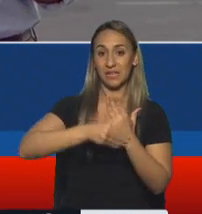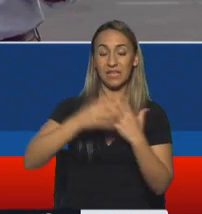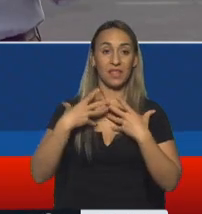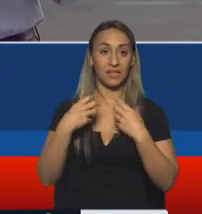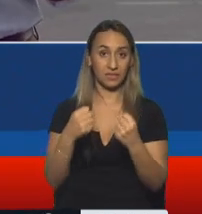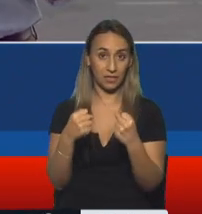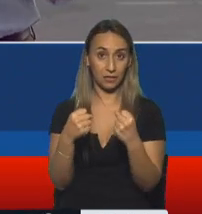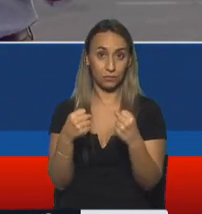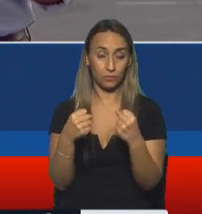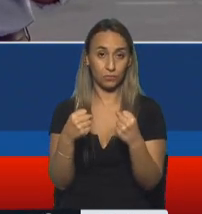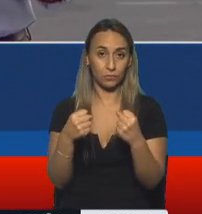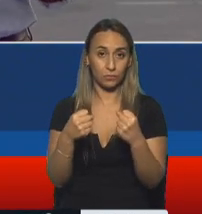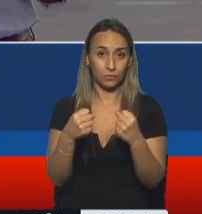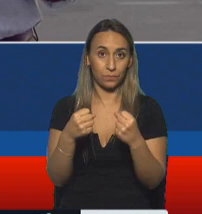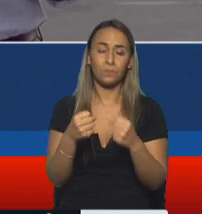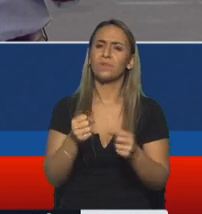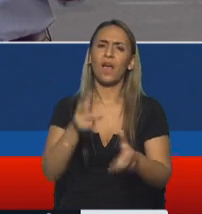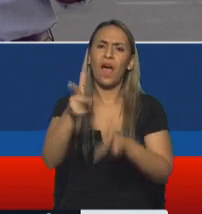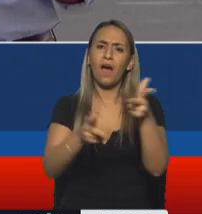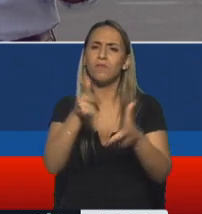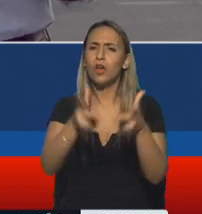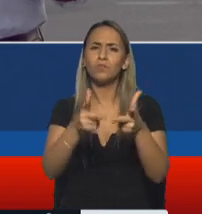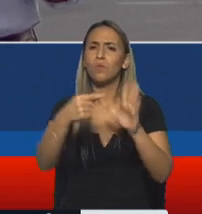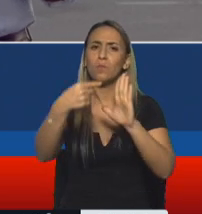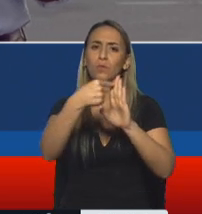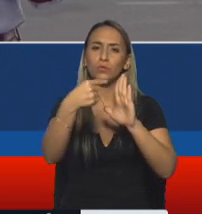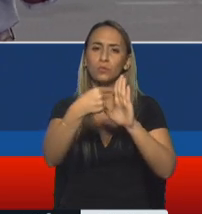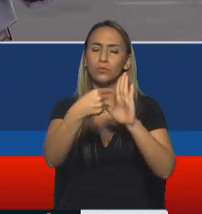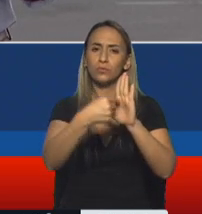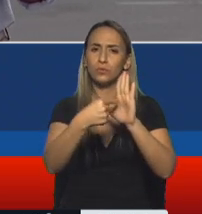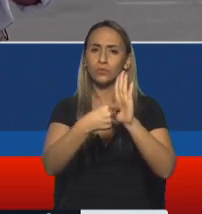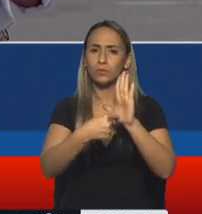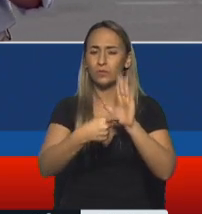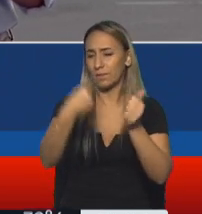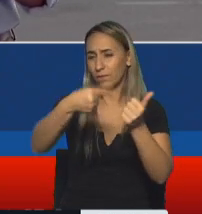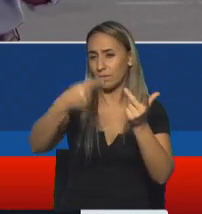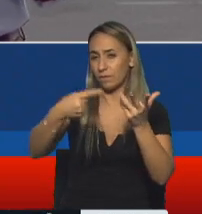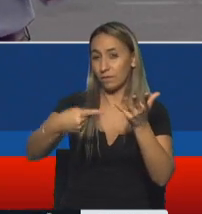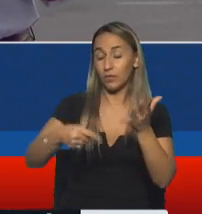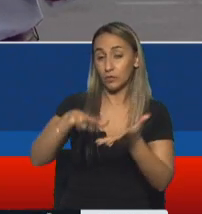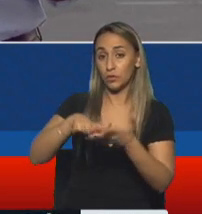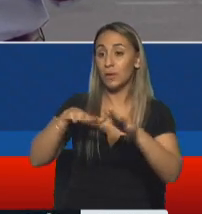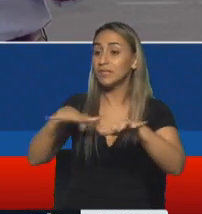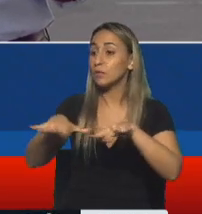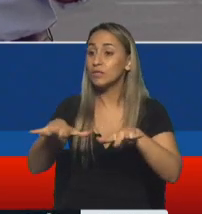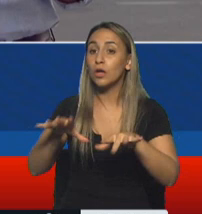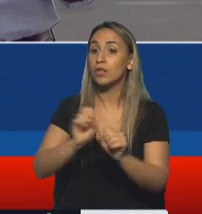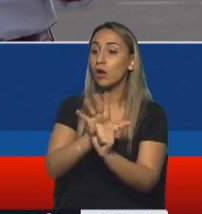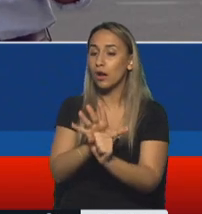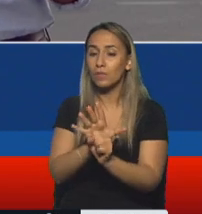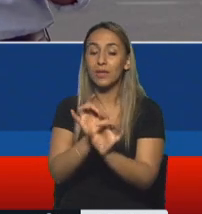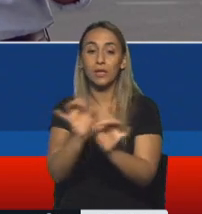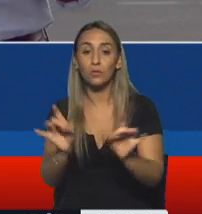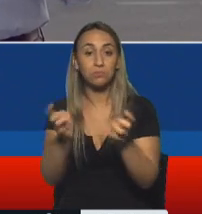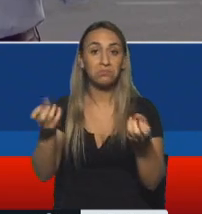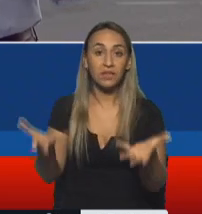nuestro país habló de varias cuestiones que tienen que ver con la situación epidemiológica que se vive en